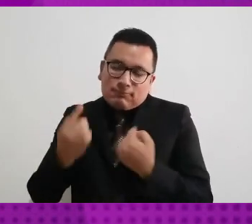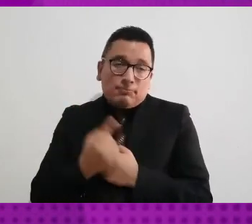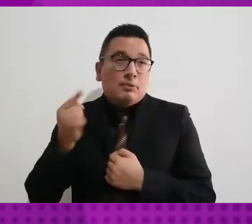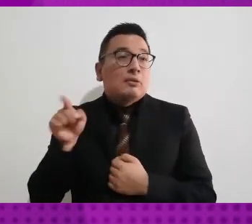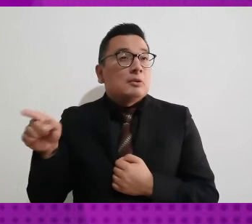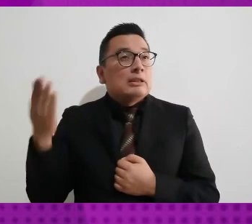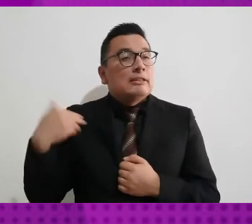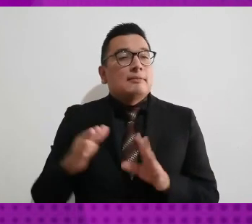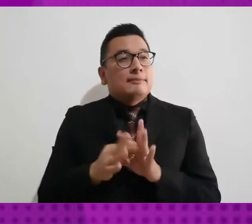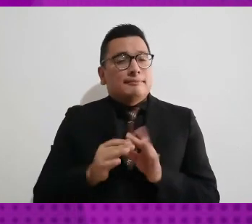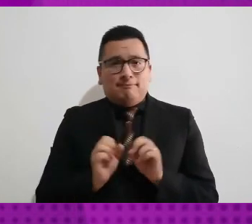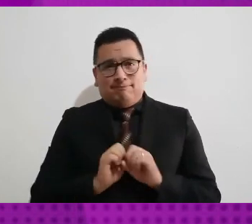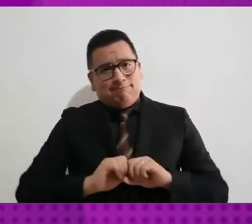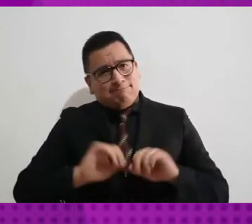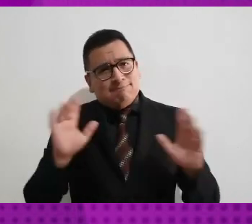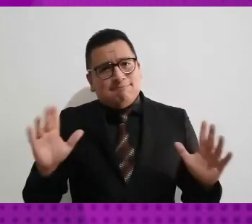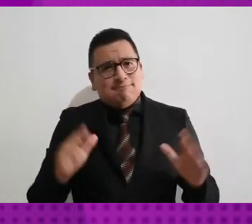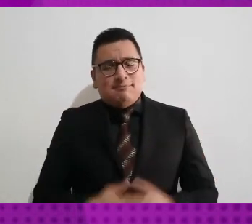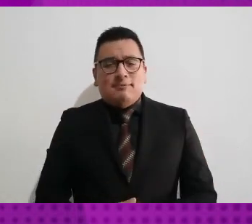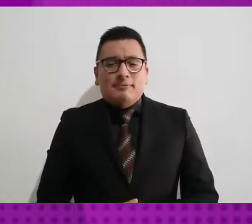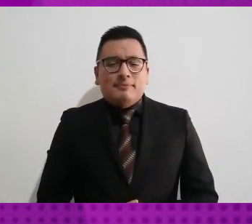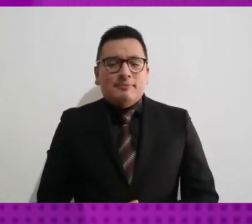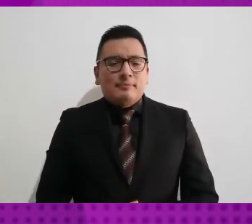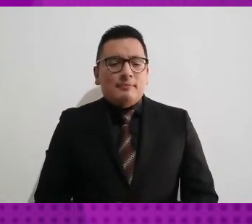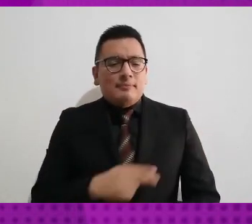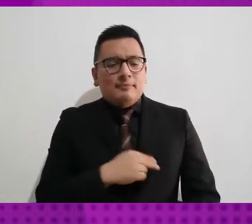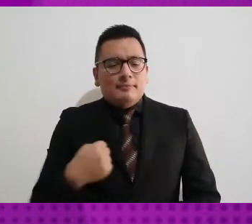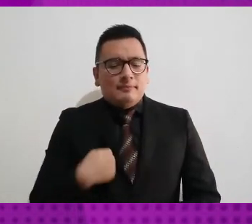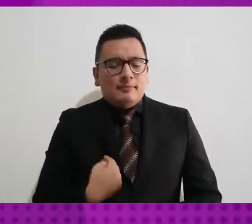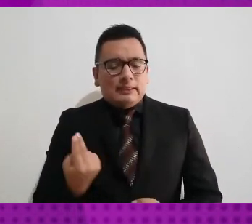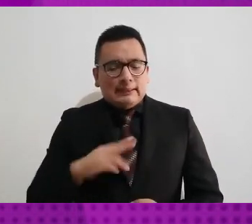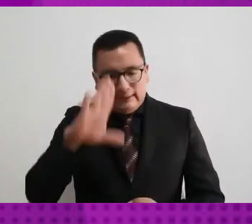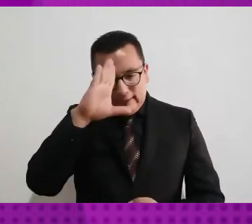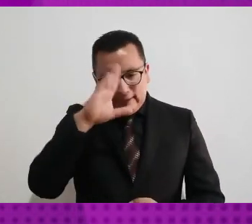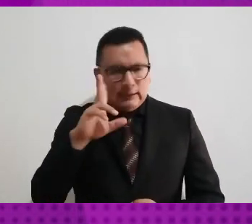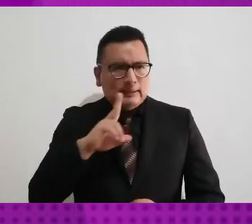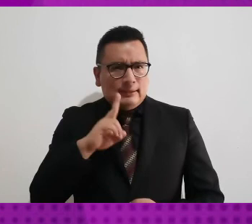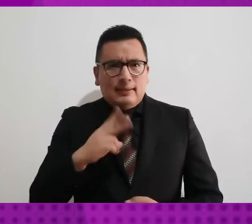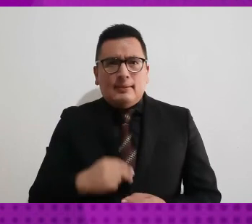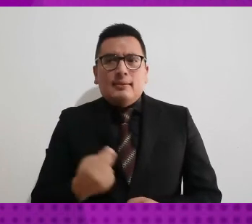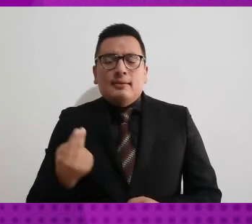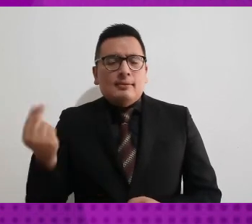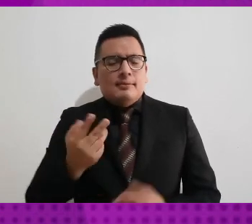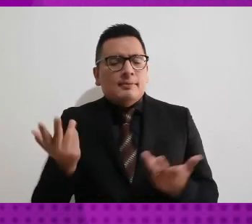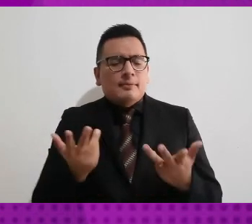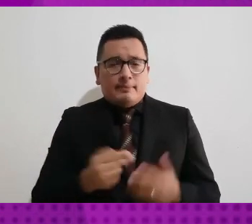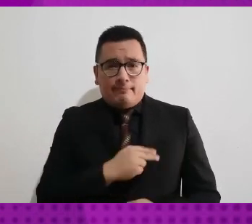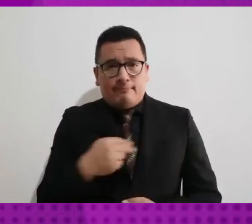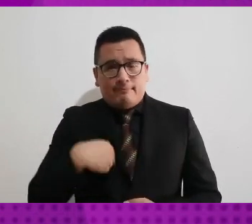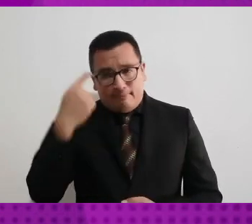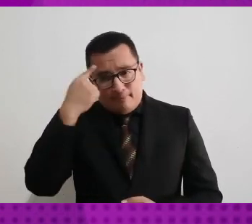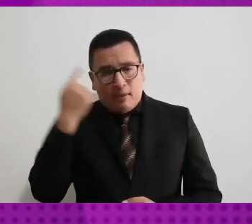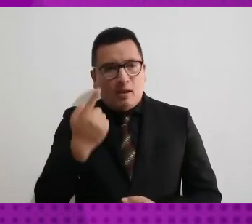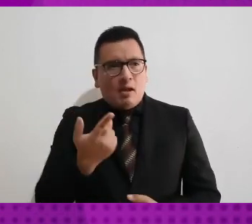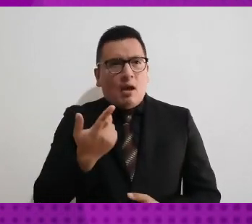dado el día de hoy, pues nos lleva a reflexionar sobre qué tenemos que hacer como